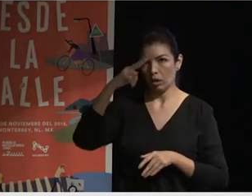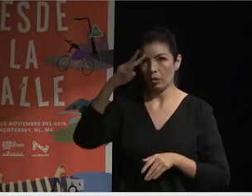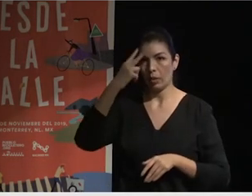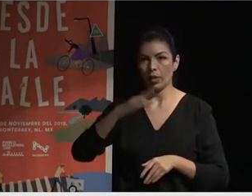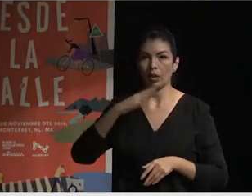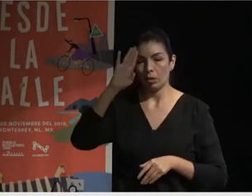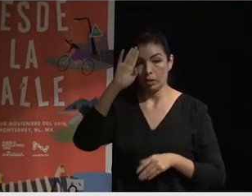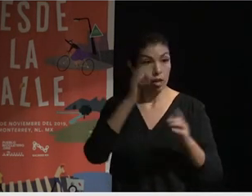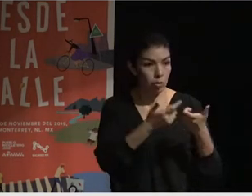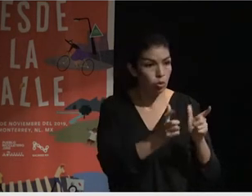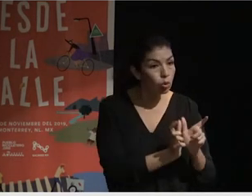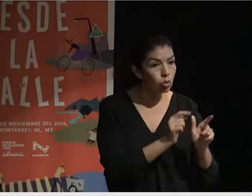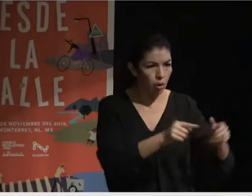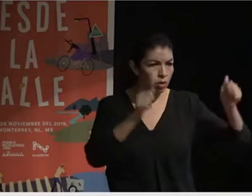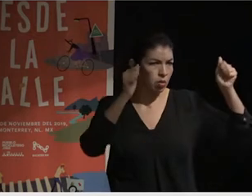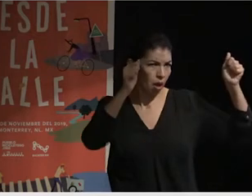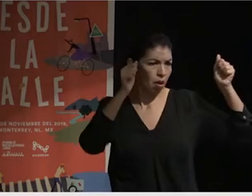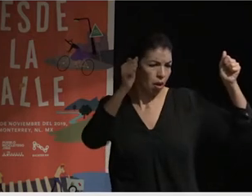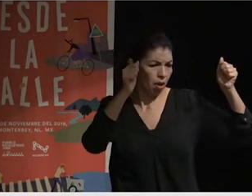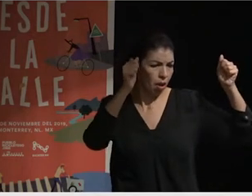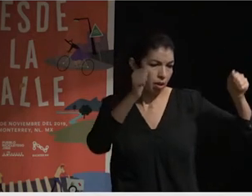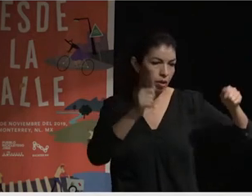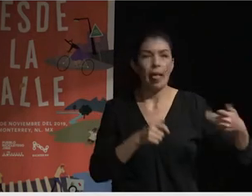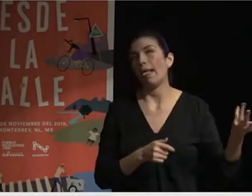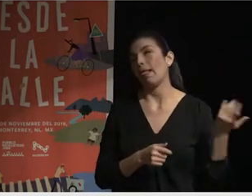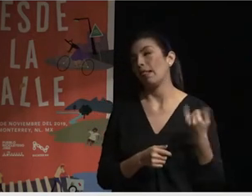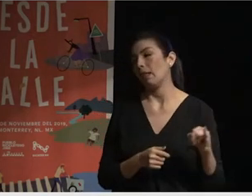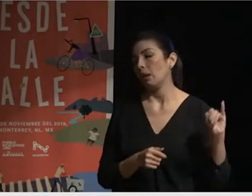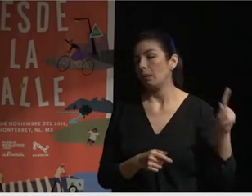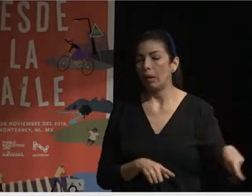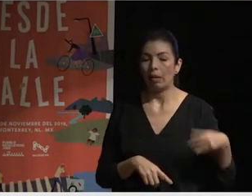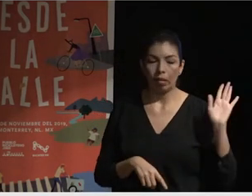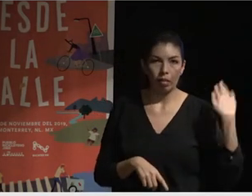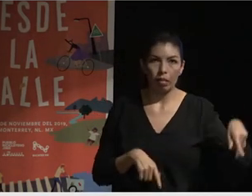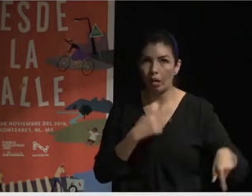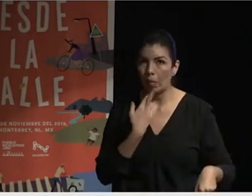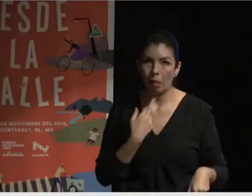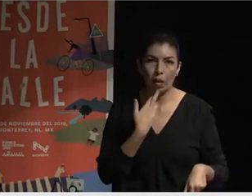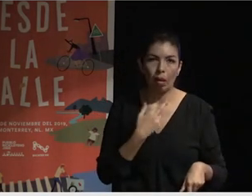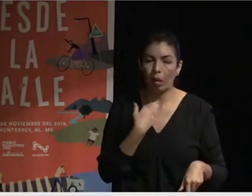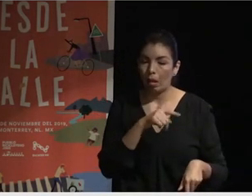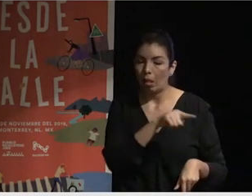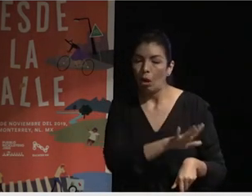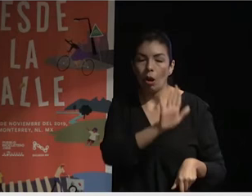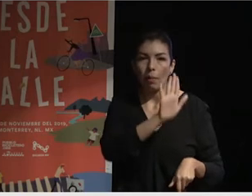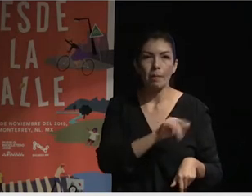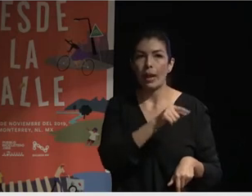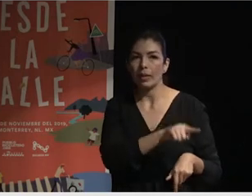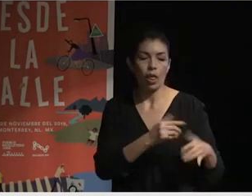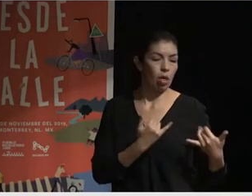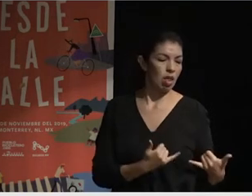vamos a poner a hablar a los académicos y a las académicas también sobre el tema, para que digan, ah, bueno, es que es una persona que sabe. Entonces, exacto,